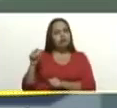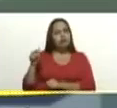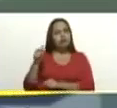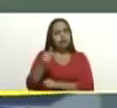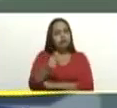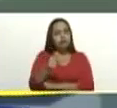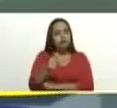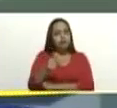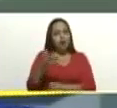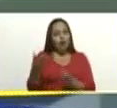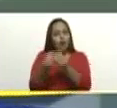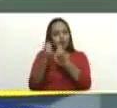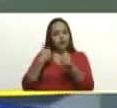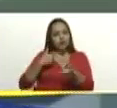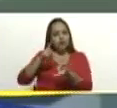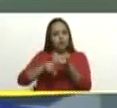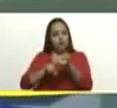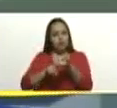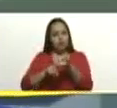Venía con Silita.